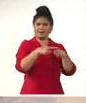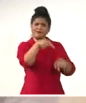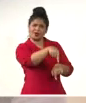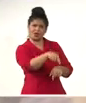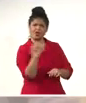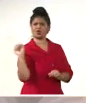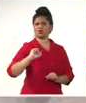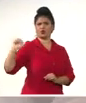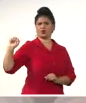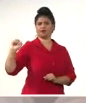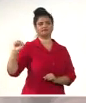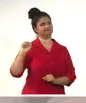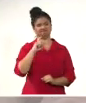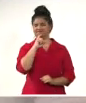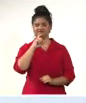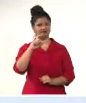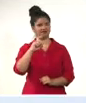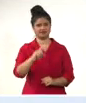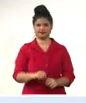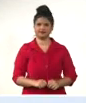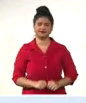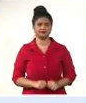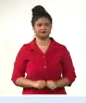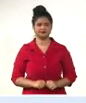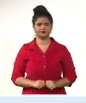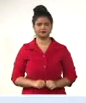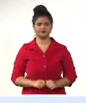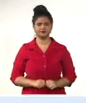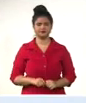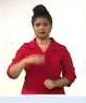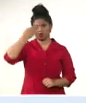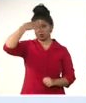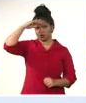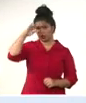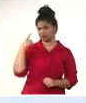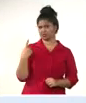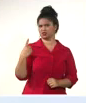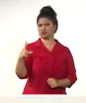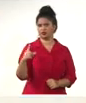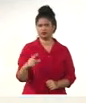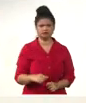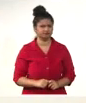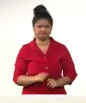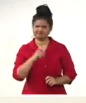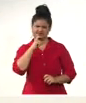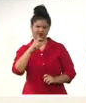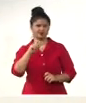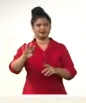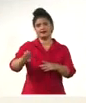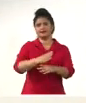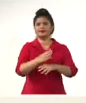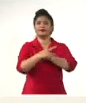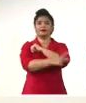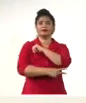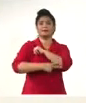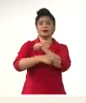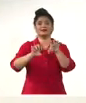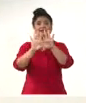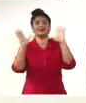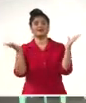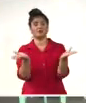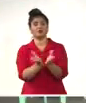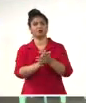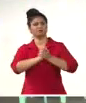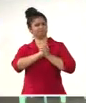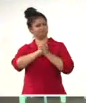nuestras dificultades económicas. Cuba no ha estado sola, afirmó, como ejemplo de alternativa y muestra de una obra que,